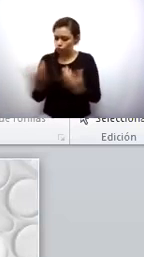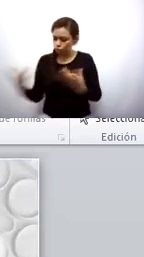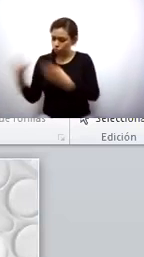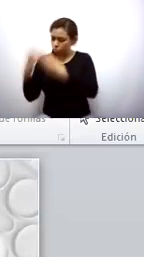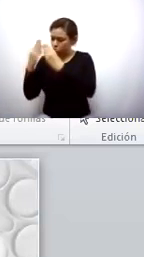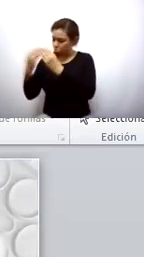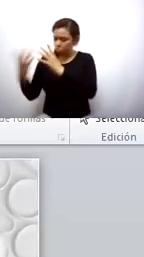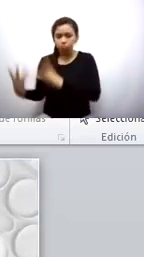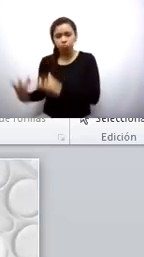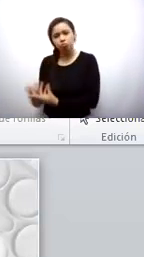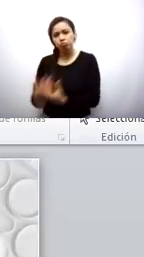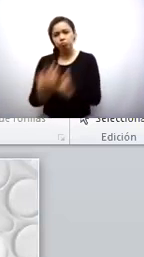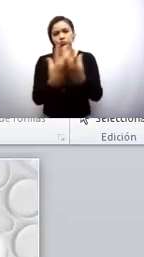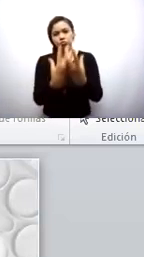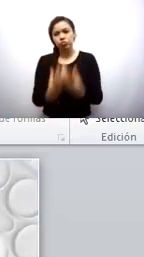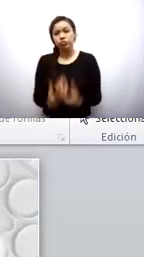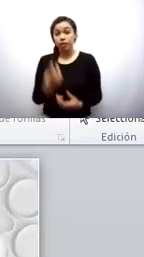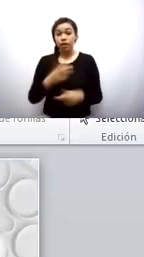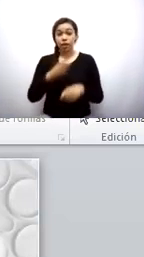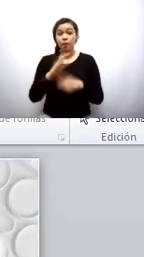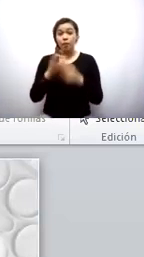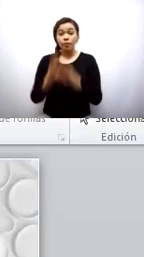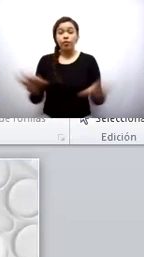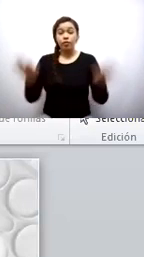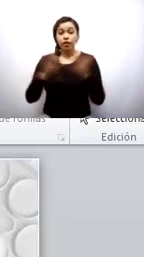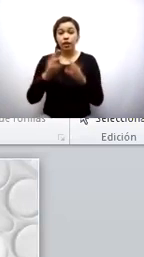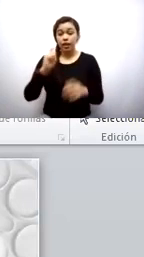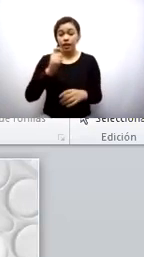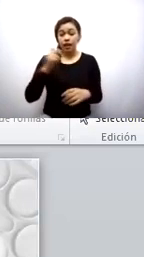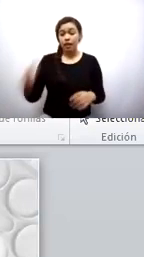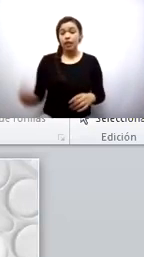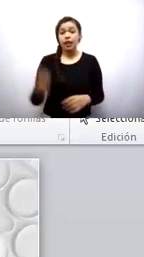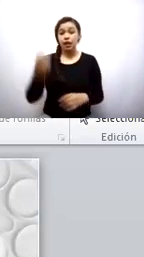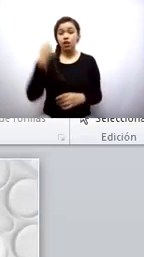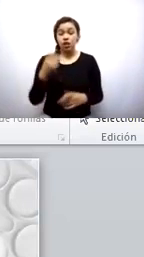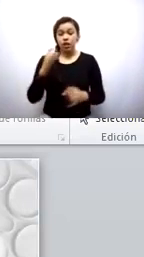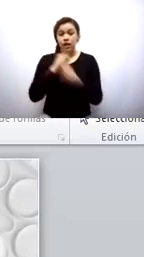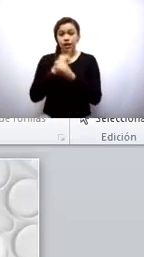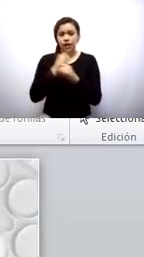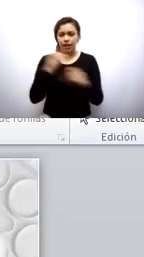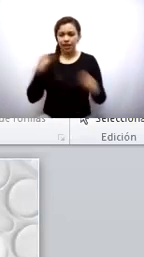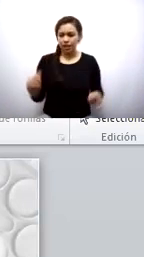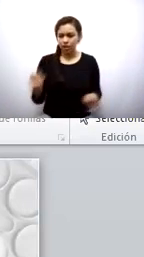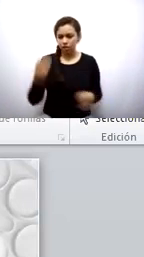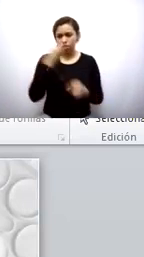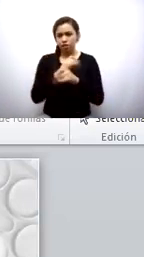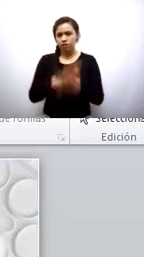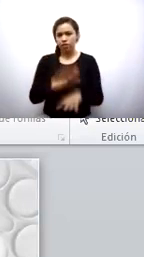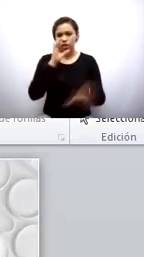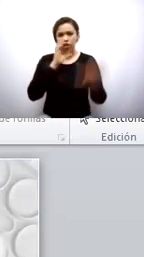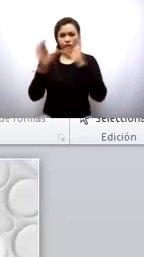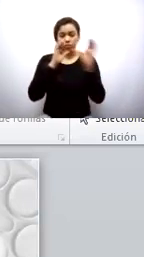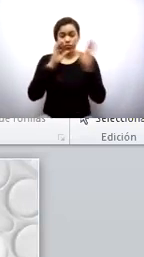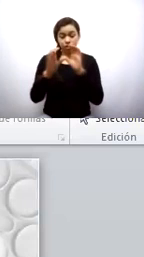usted da un punto muy importante, hablar de tecnología digital, hablar de tecnologías de la información y de la comunicación,